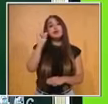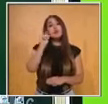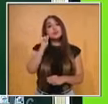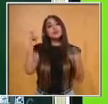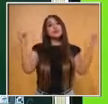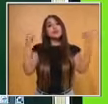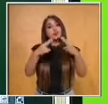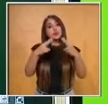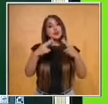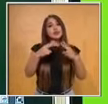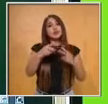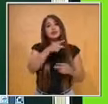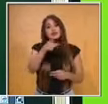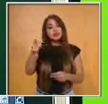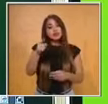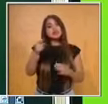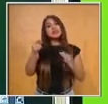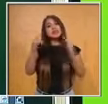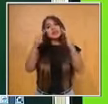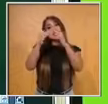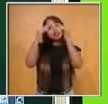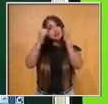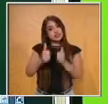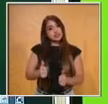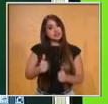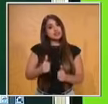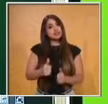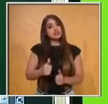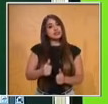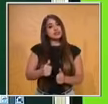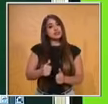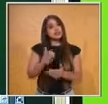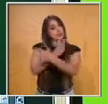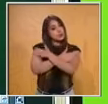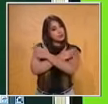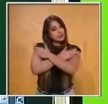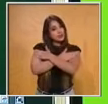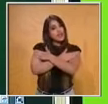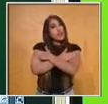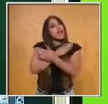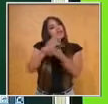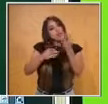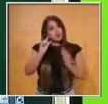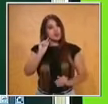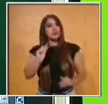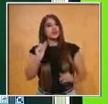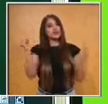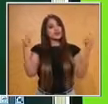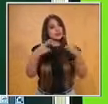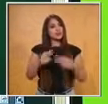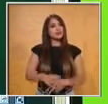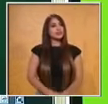provecho. Cuídense mucho. Quédense en casa. Les mando un fuerte abrazo. Y ya falta menos. Nos vemos.